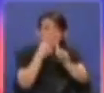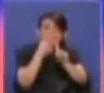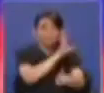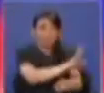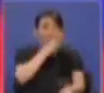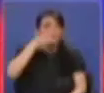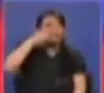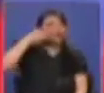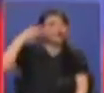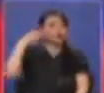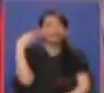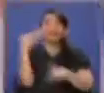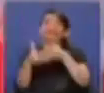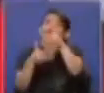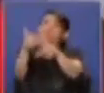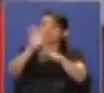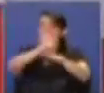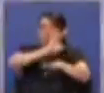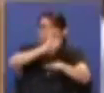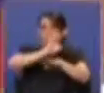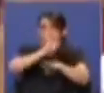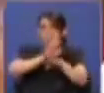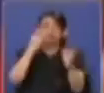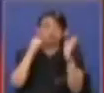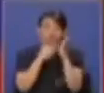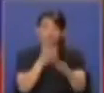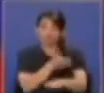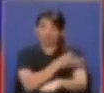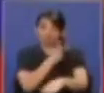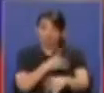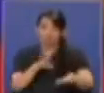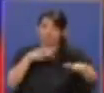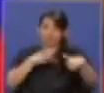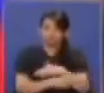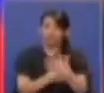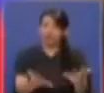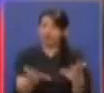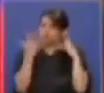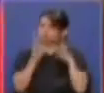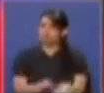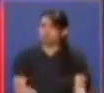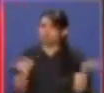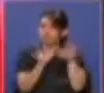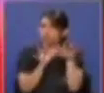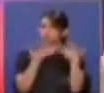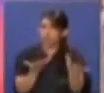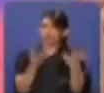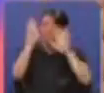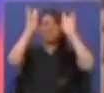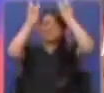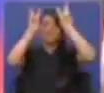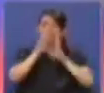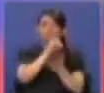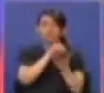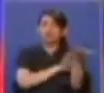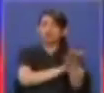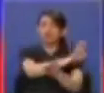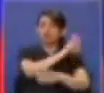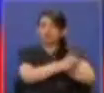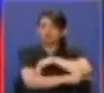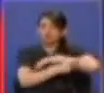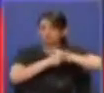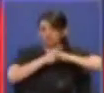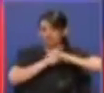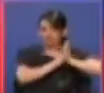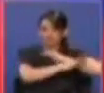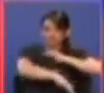Antes era una carga. Acabamos de inaugurar, lo veremos más adelante, obras importantes relacionadas con el proyecto de la refinería del Pacífico,